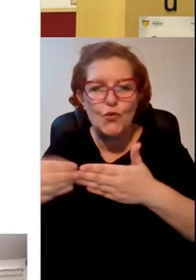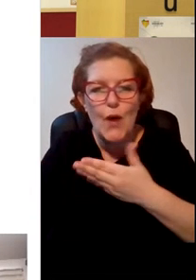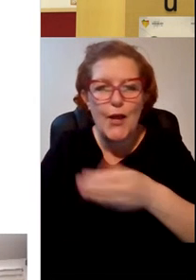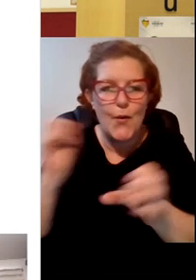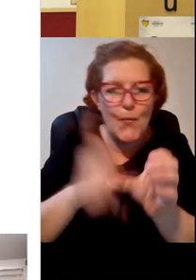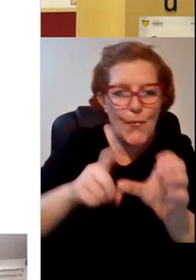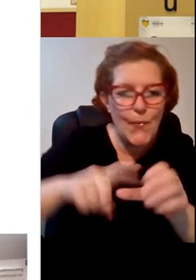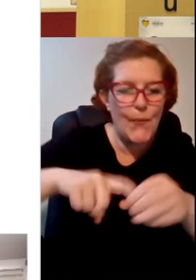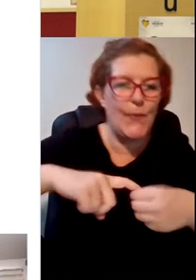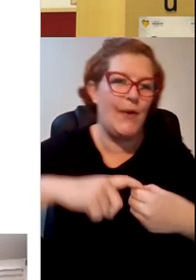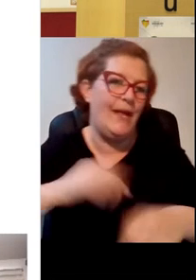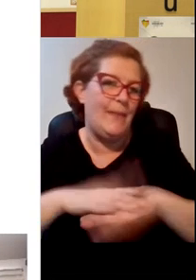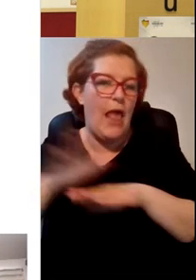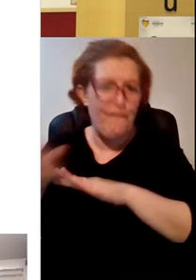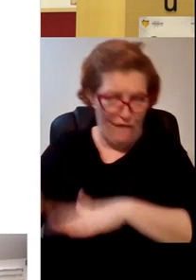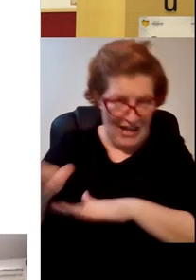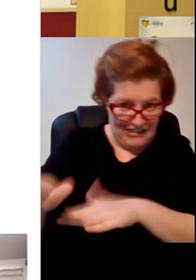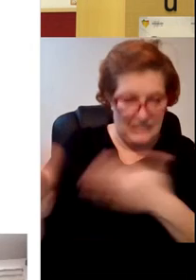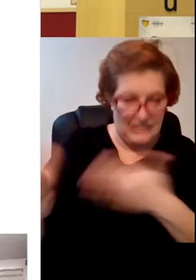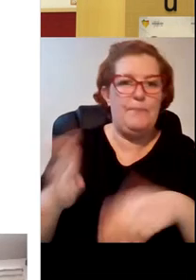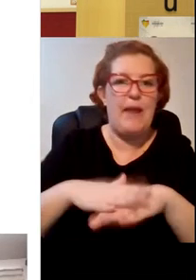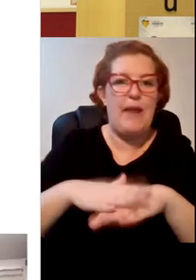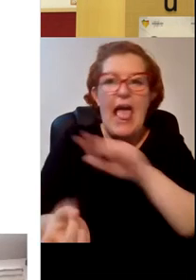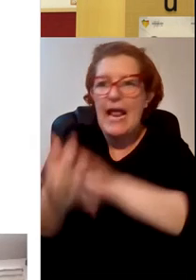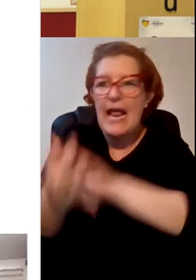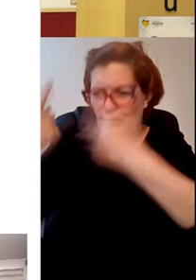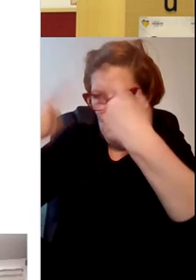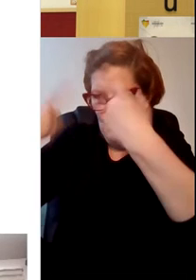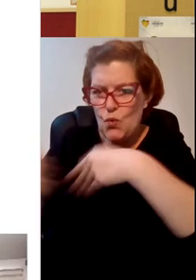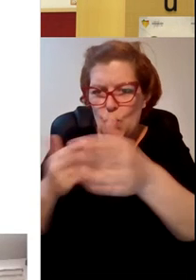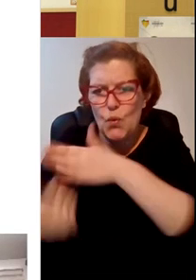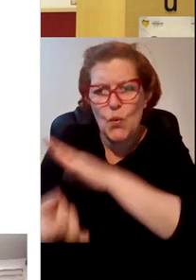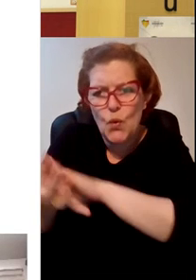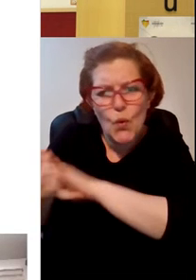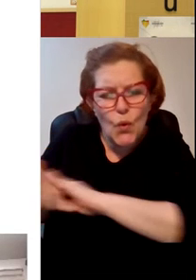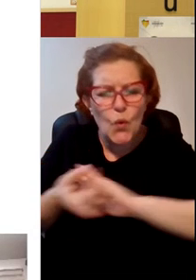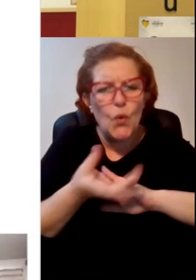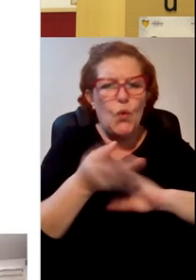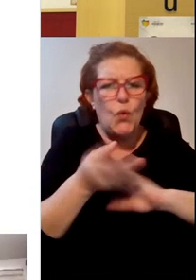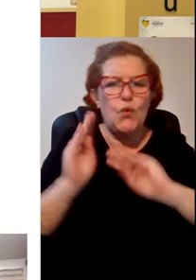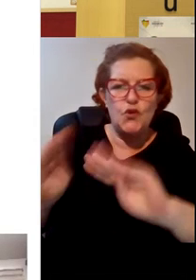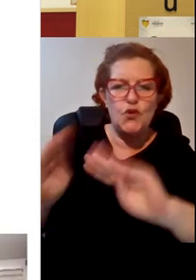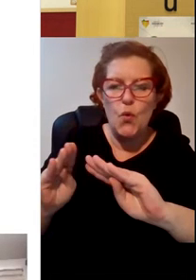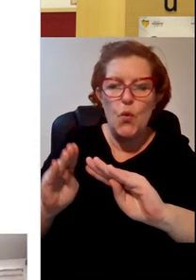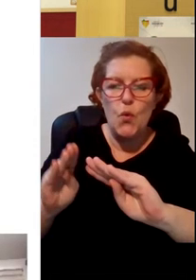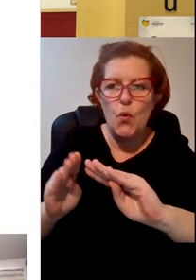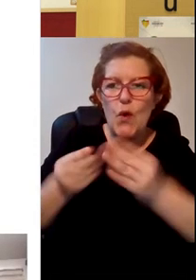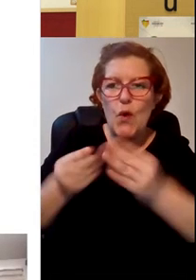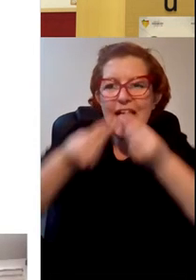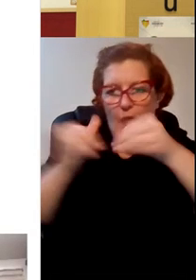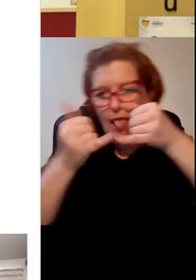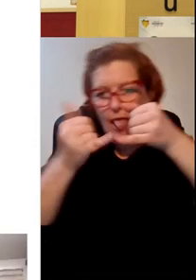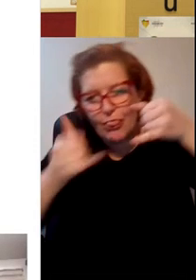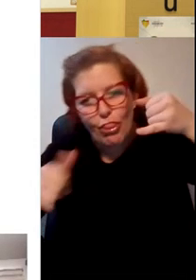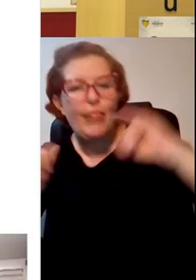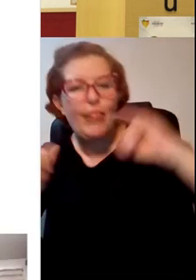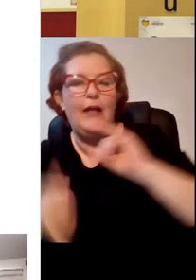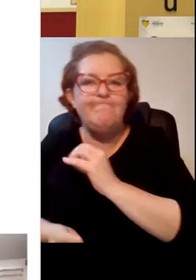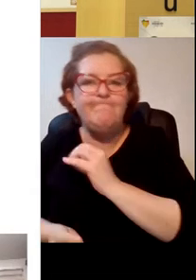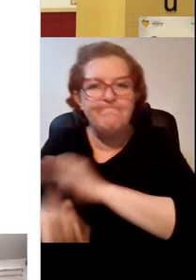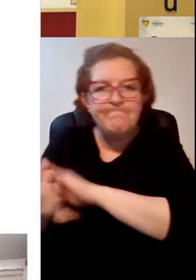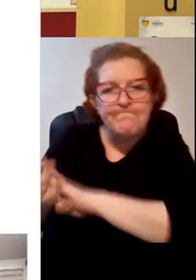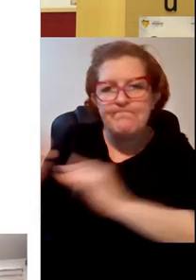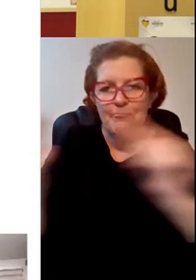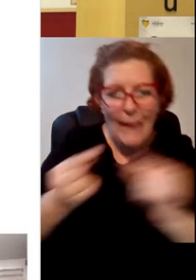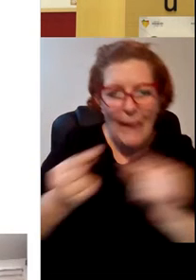fans con el propósito de crear sus propias producciones con el propósito de crear sus propios hilos argumentales sus propias discusiones sus